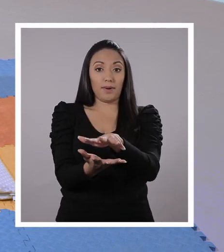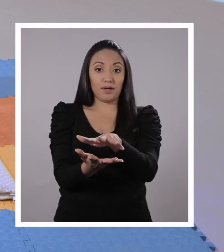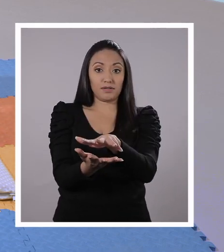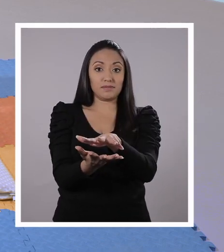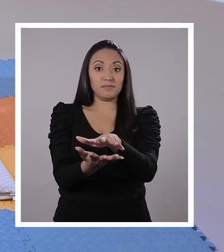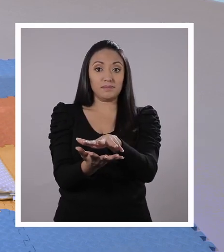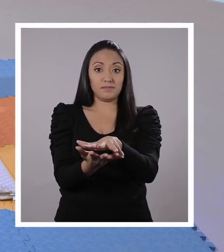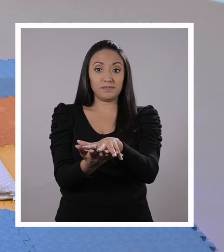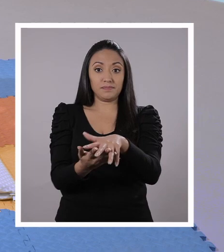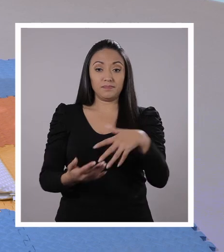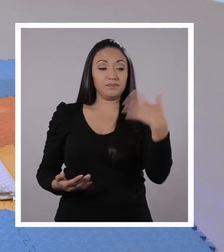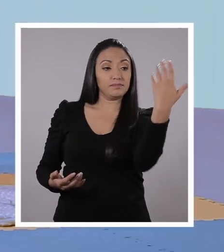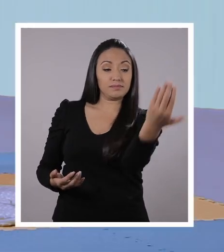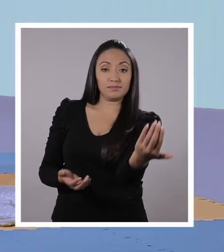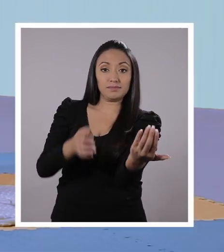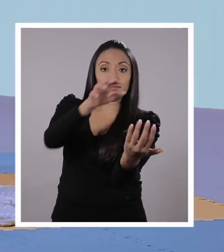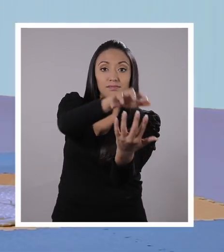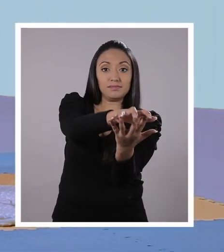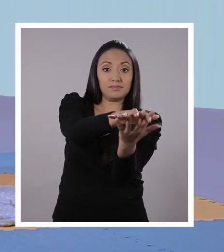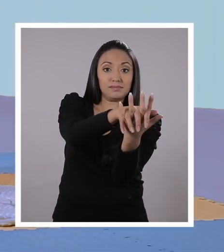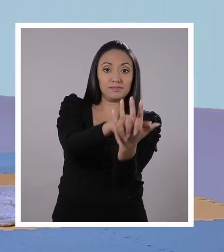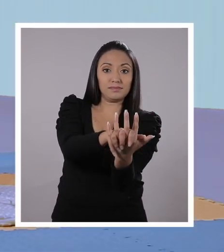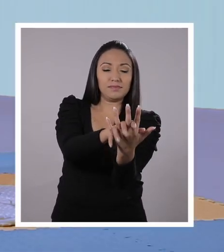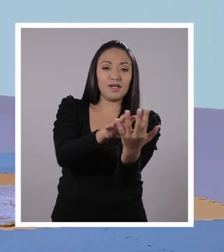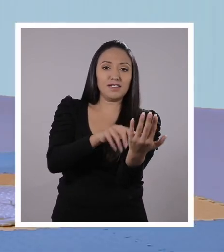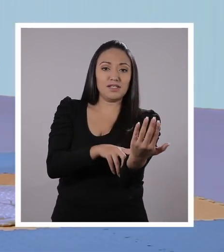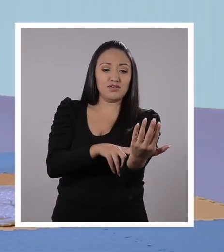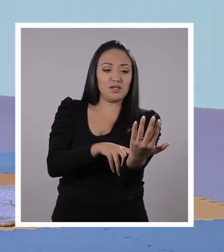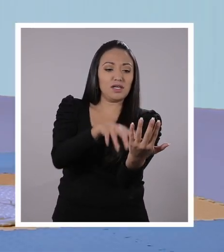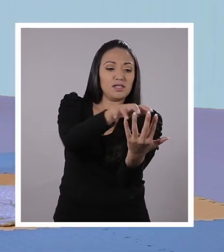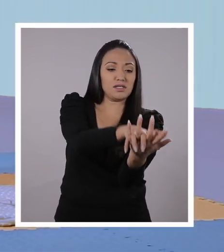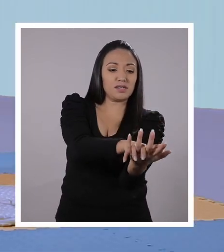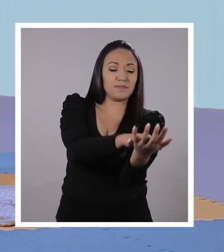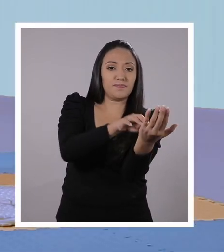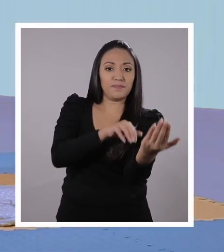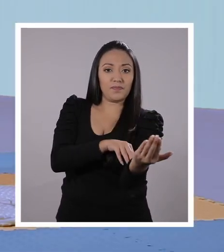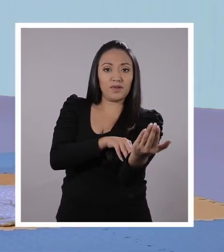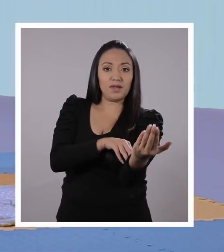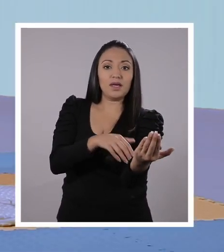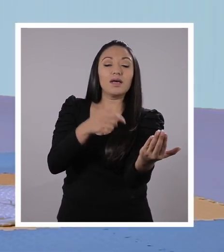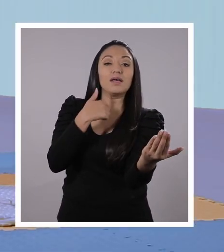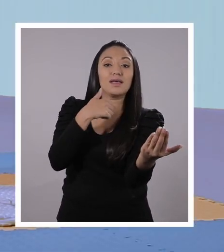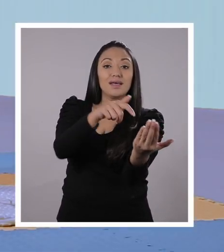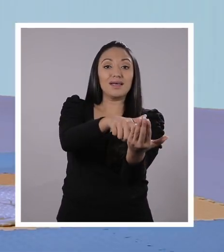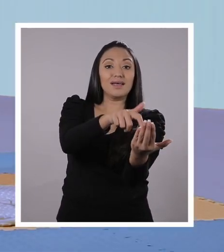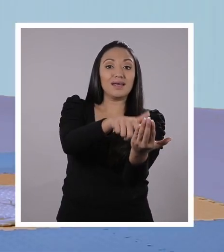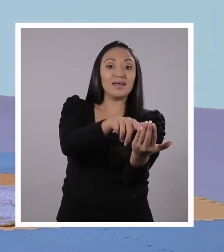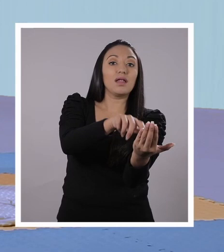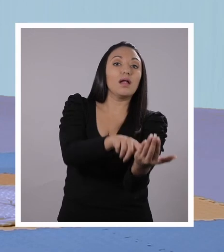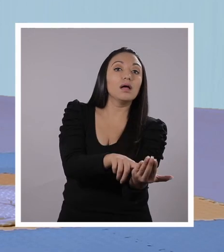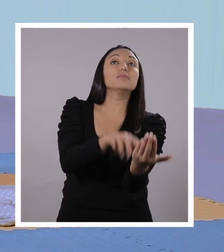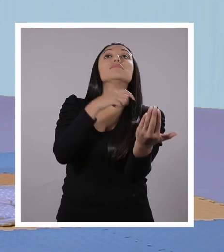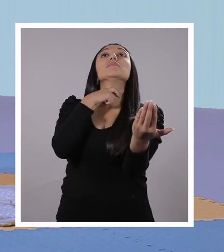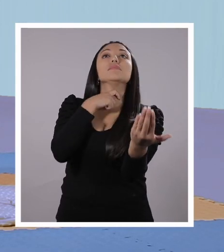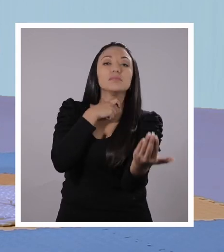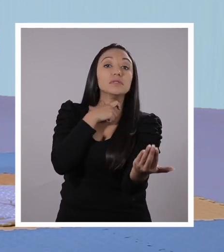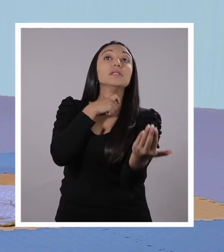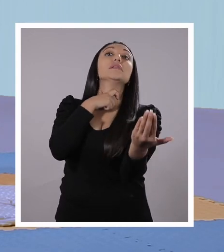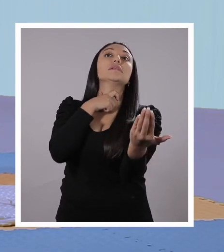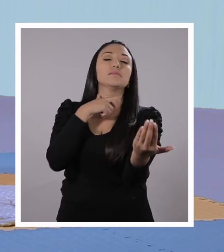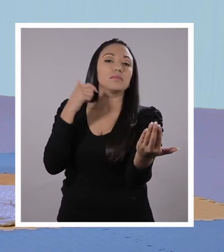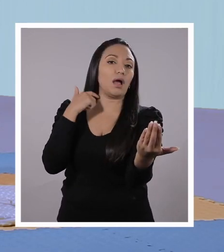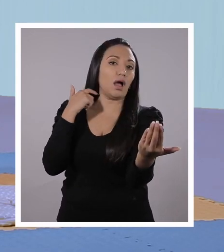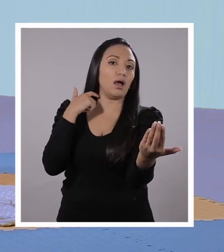abajo con nuestro brazo por entre sus piernitas y ellos van a tratar de levantar